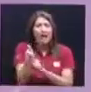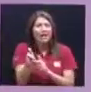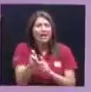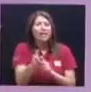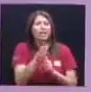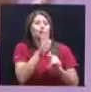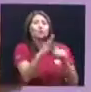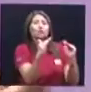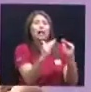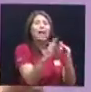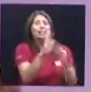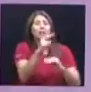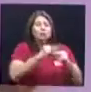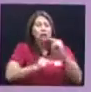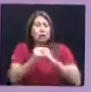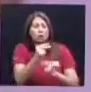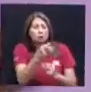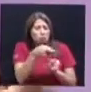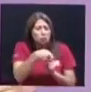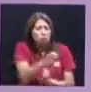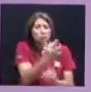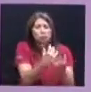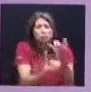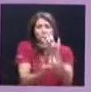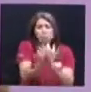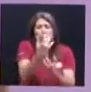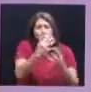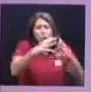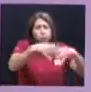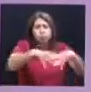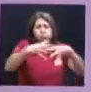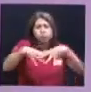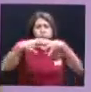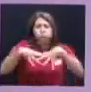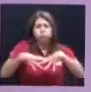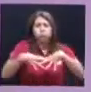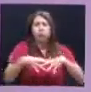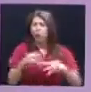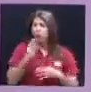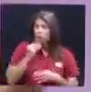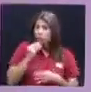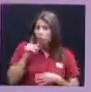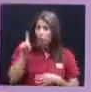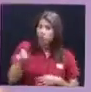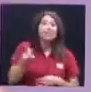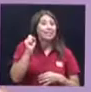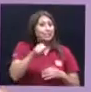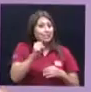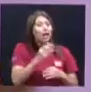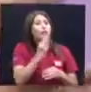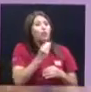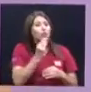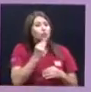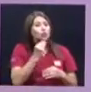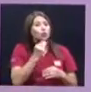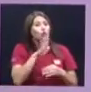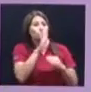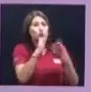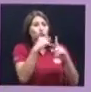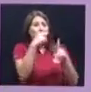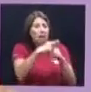les a los judíos les invaden este sus su sus templos se los queman en